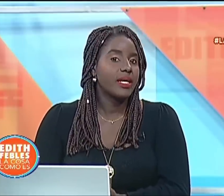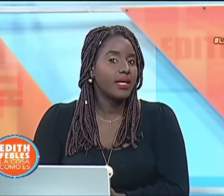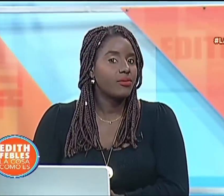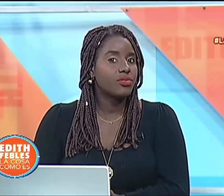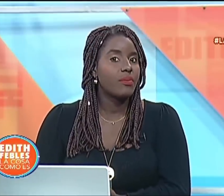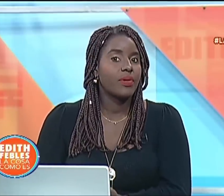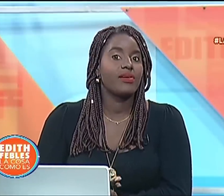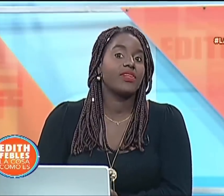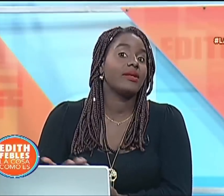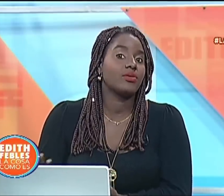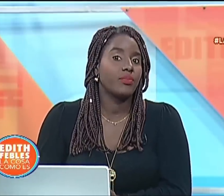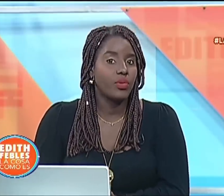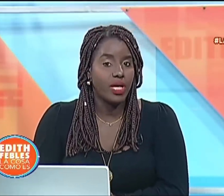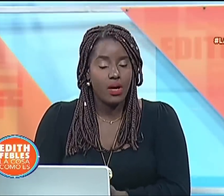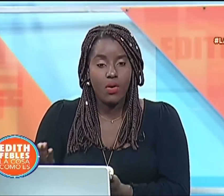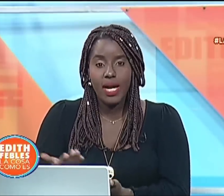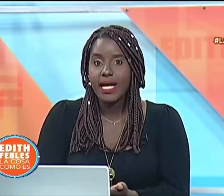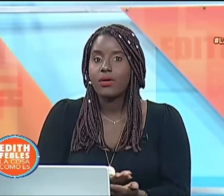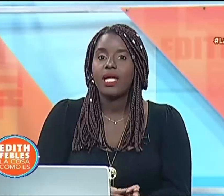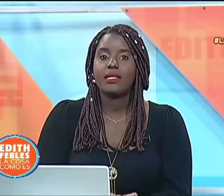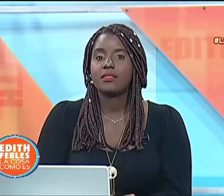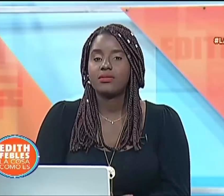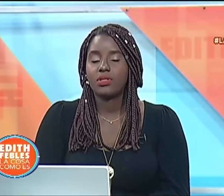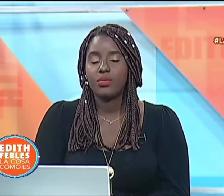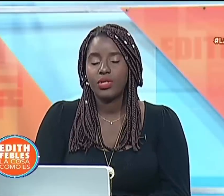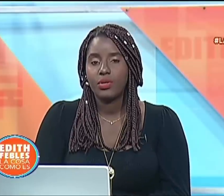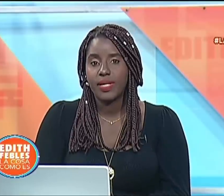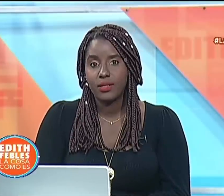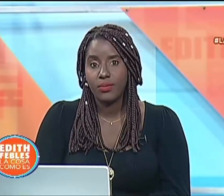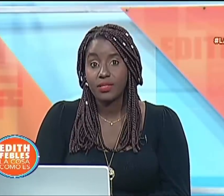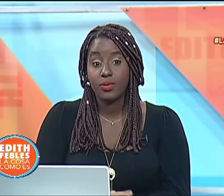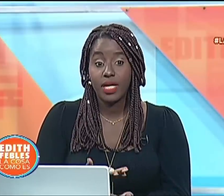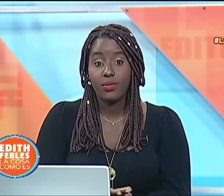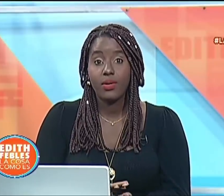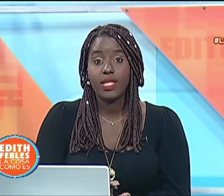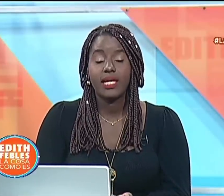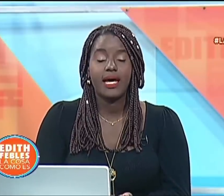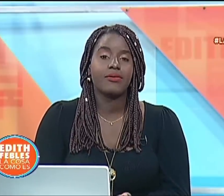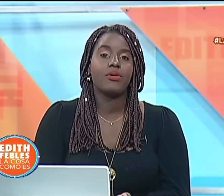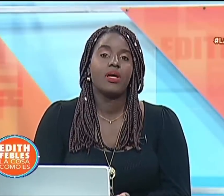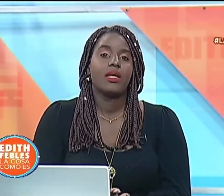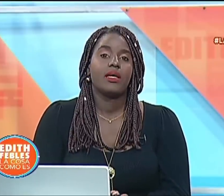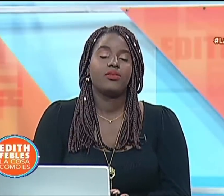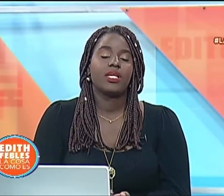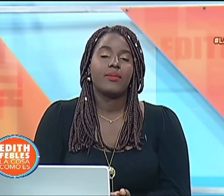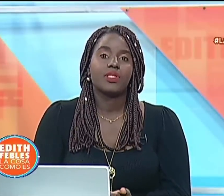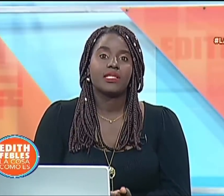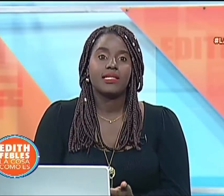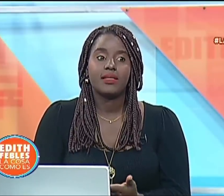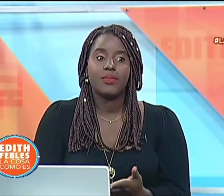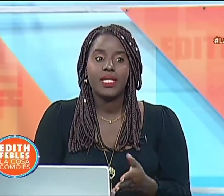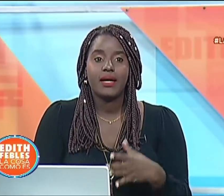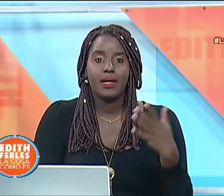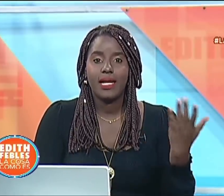en ejecución, pero al final no se pone. Ojalá que con la ley de extinción de dominio no pase lo mismo, que luego del año no tengamos que